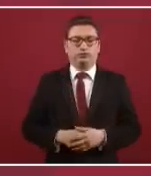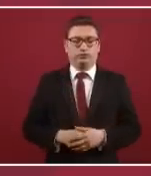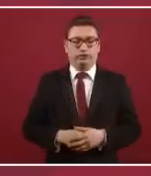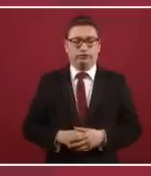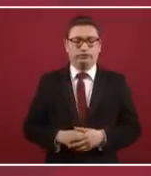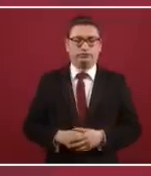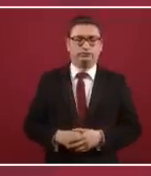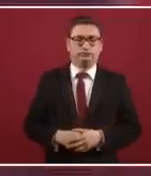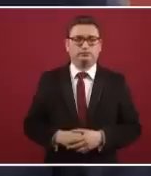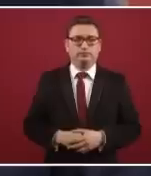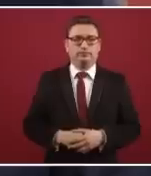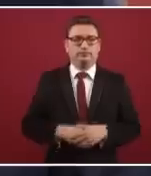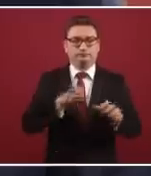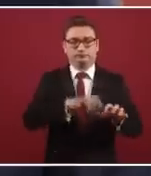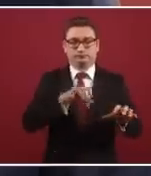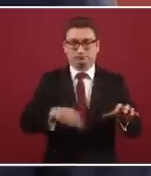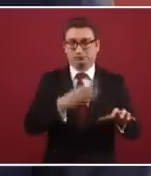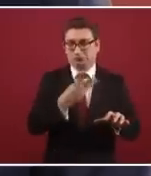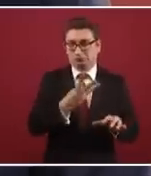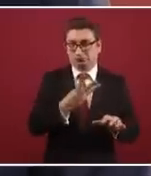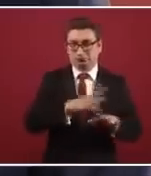y no se reconfiguraron